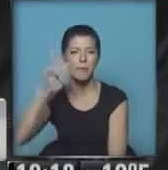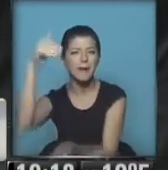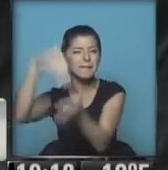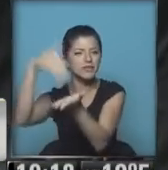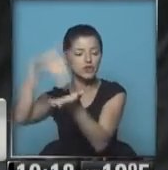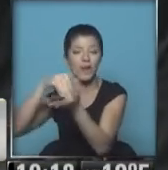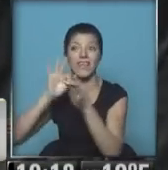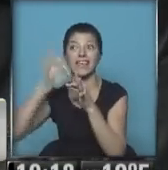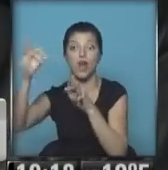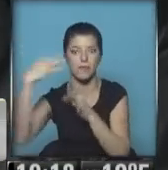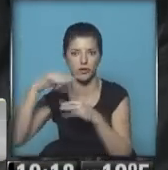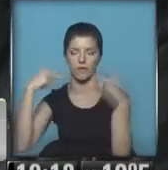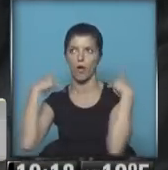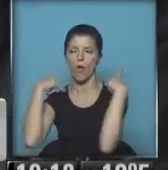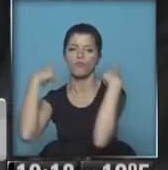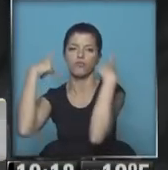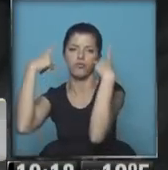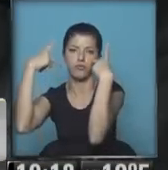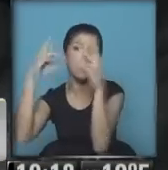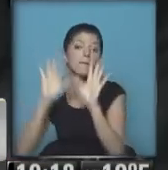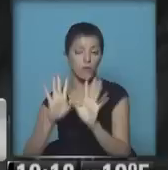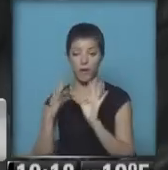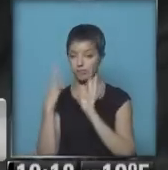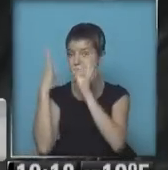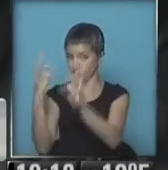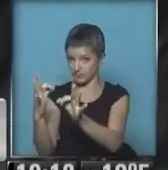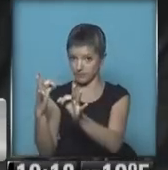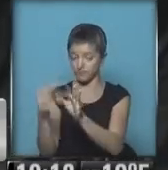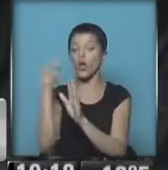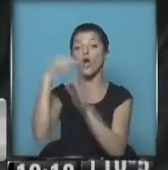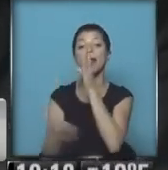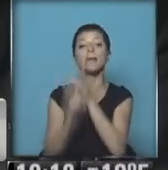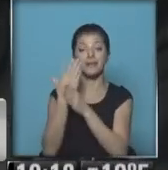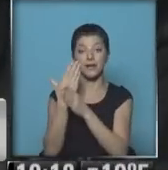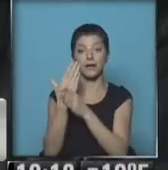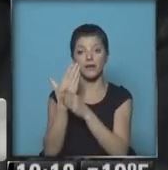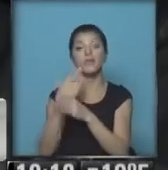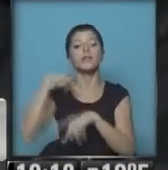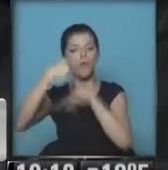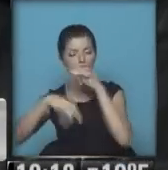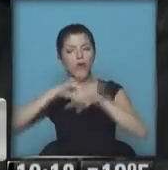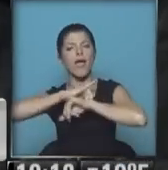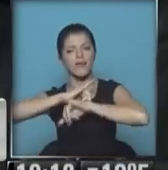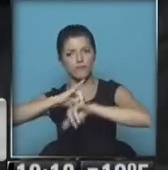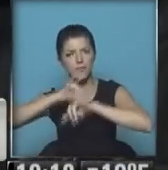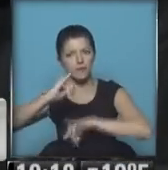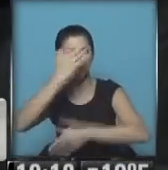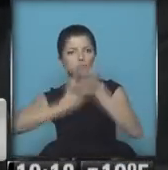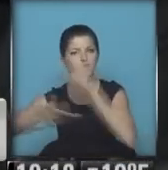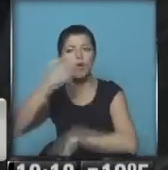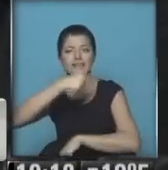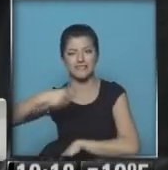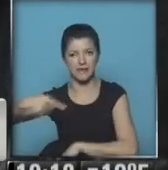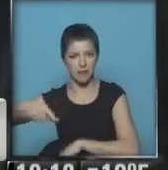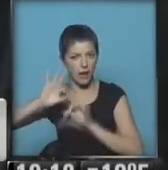tiempo, finalmente llegó, acaba de pasar esta mañana y va a seguir transmitiendo información varios días, algunas semanas